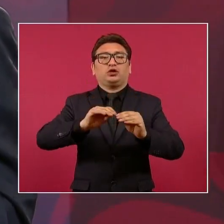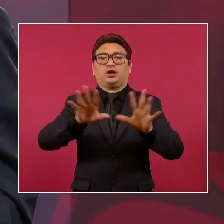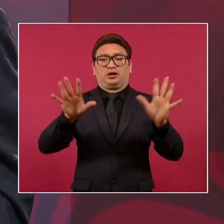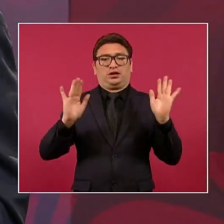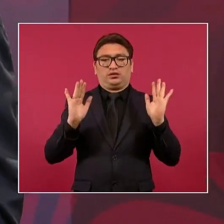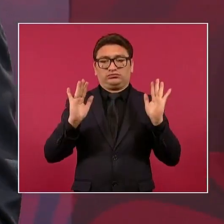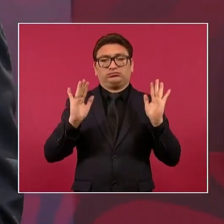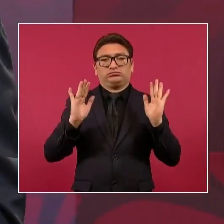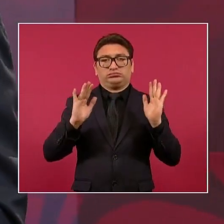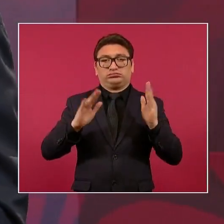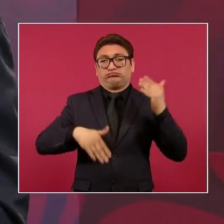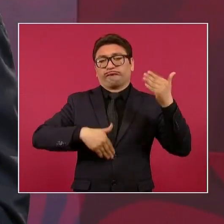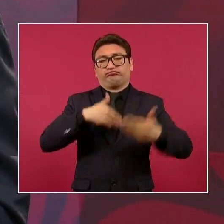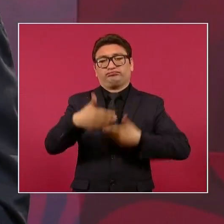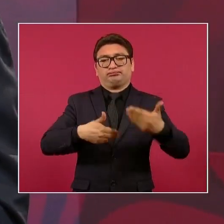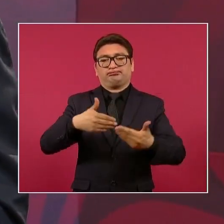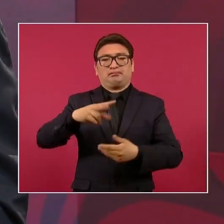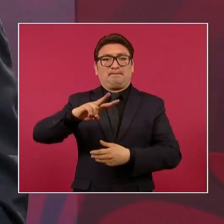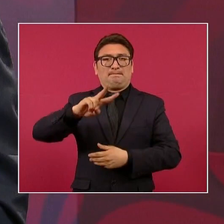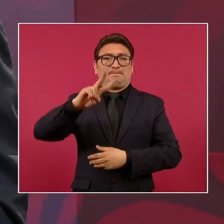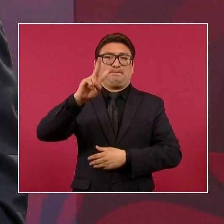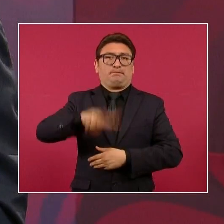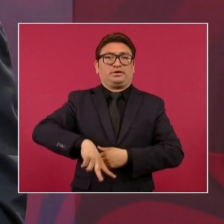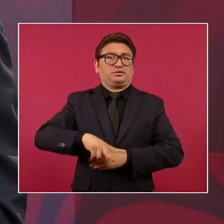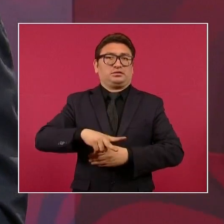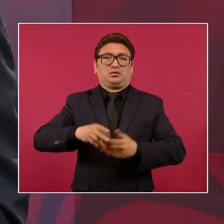la verdad se abre paso.